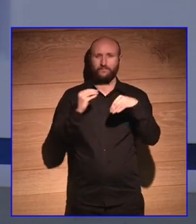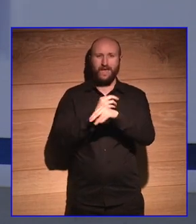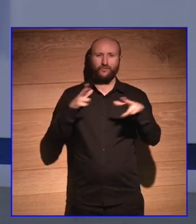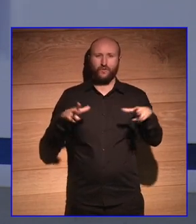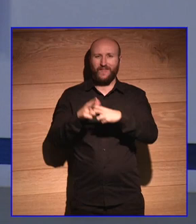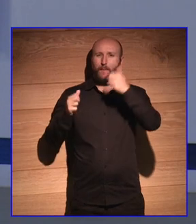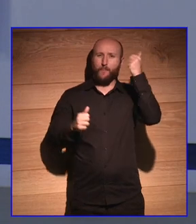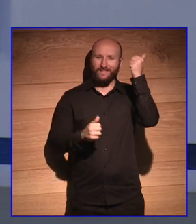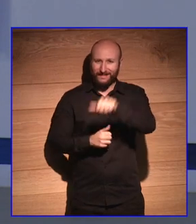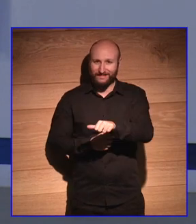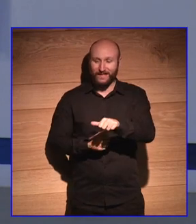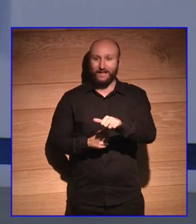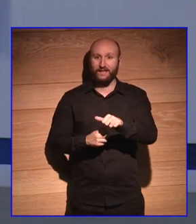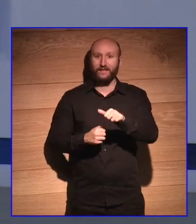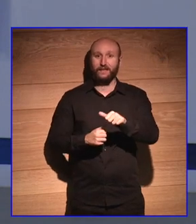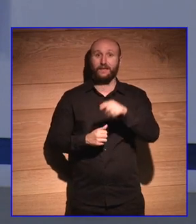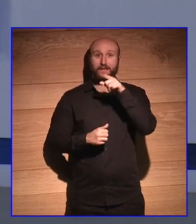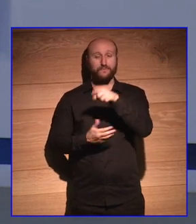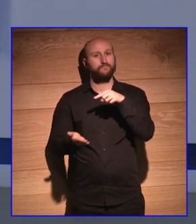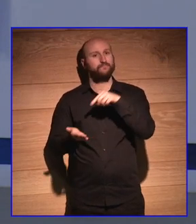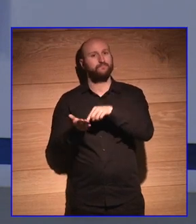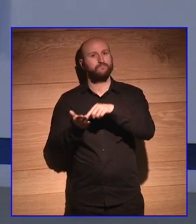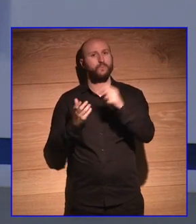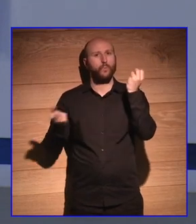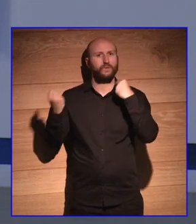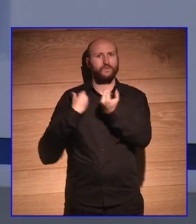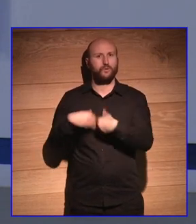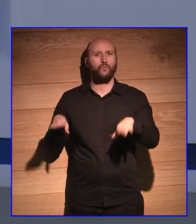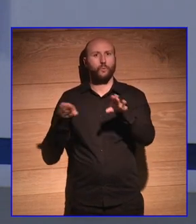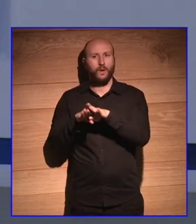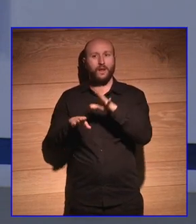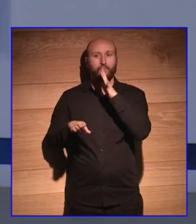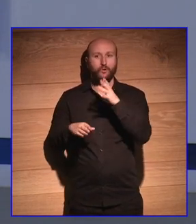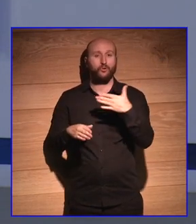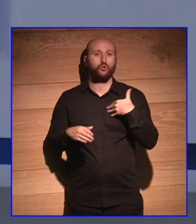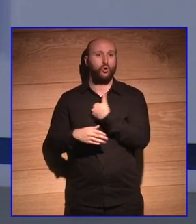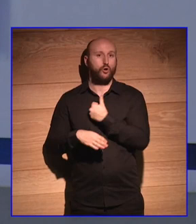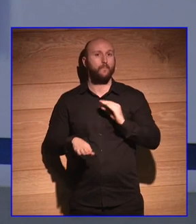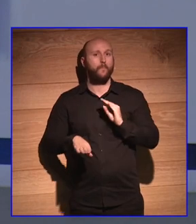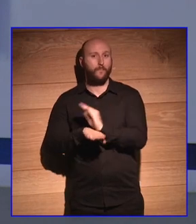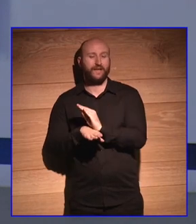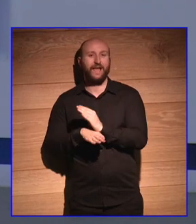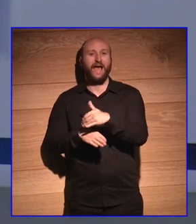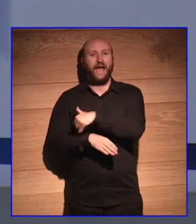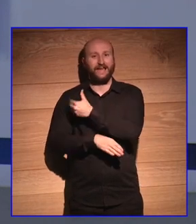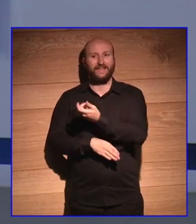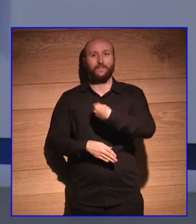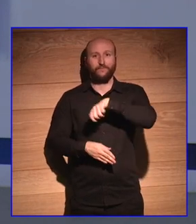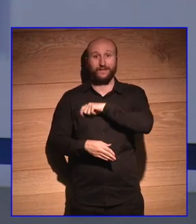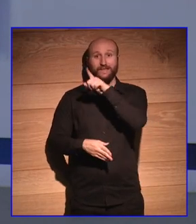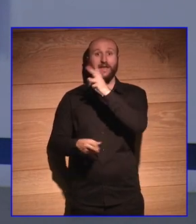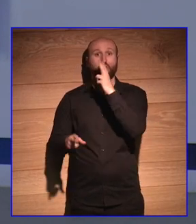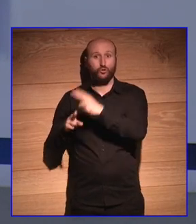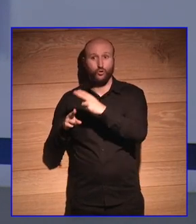por un lado se le exigió un comportamiento igualitario en su condición de becado en la academia de españa en roma y al mismo tiempo se le